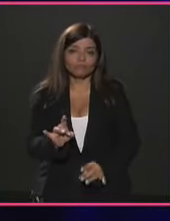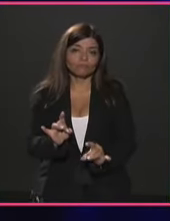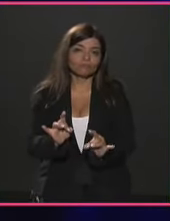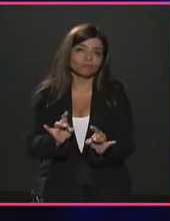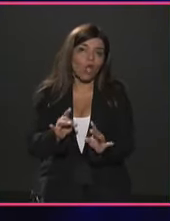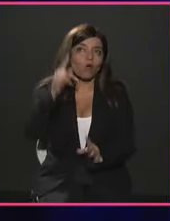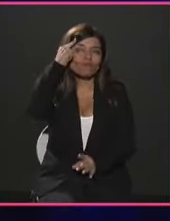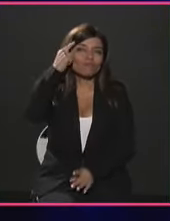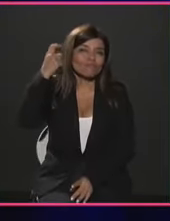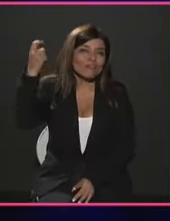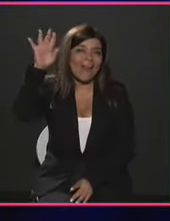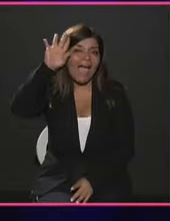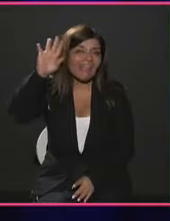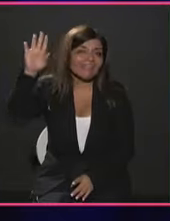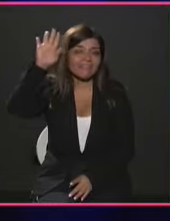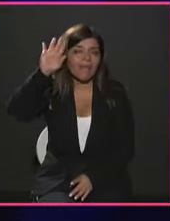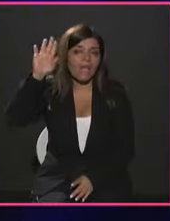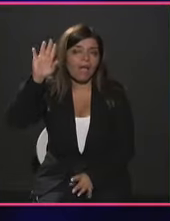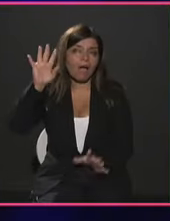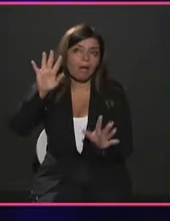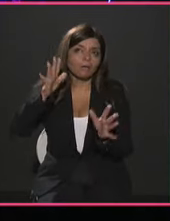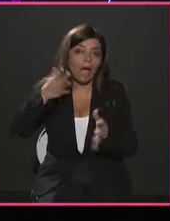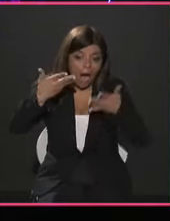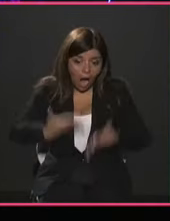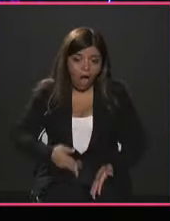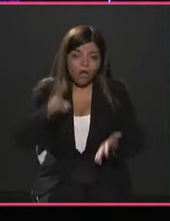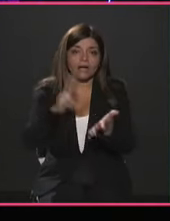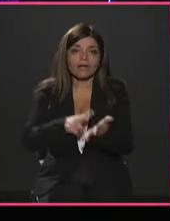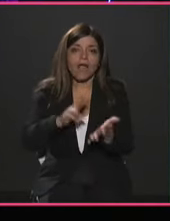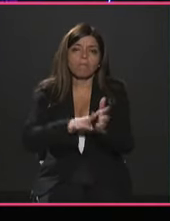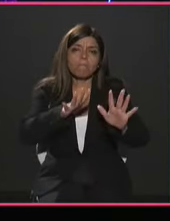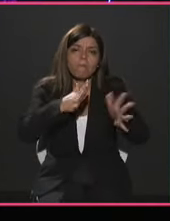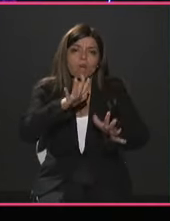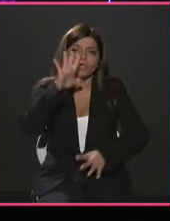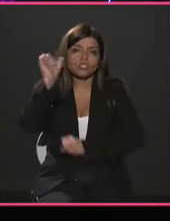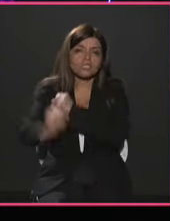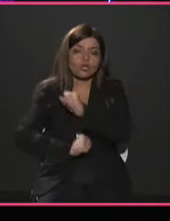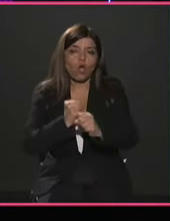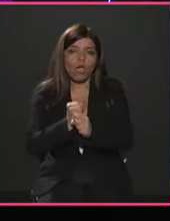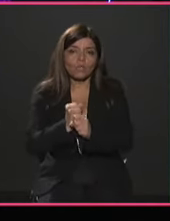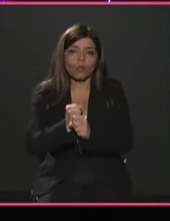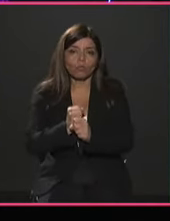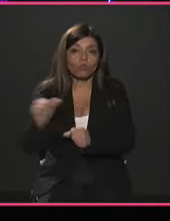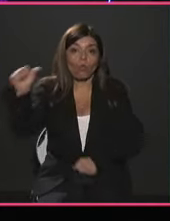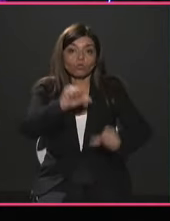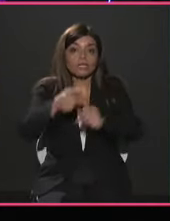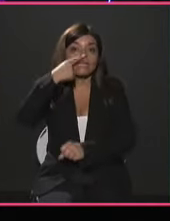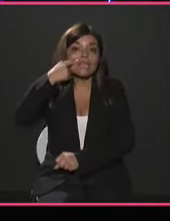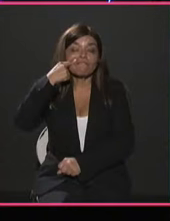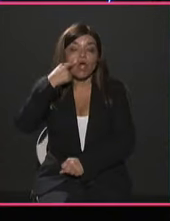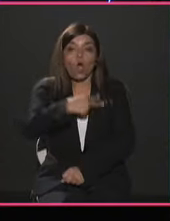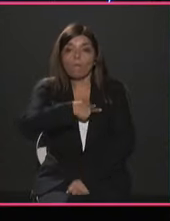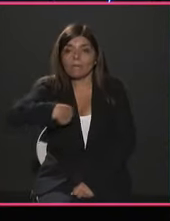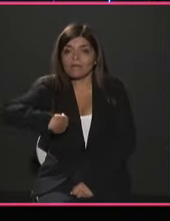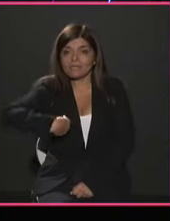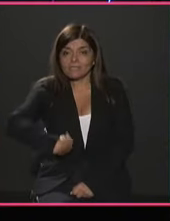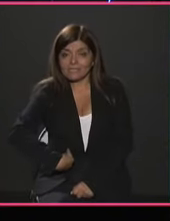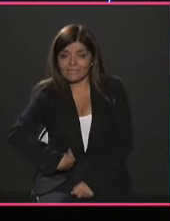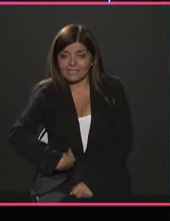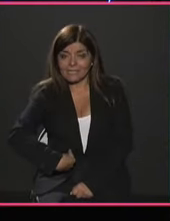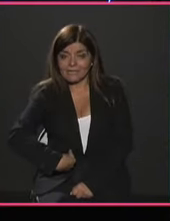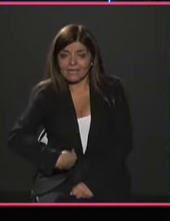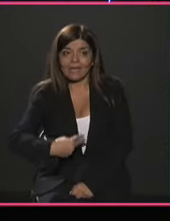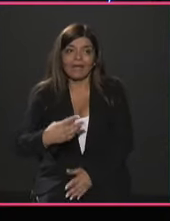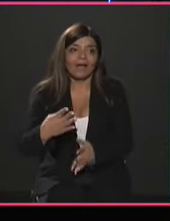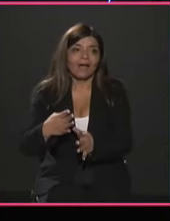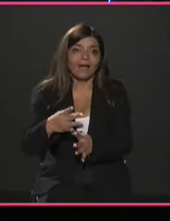sino que Real hace un poco más de 5 años cuando un científico chino y si no entienden